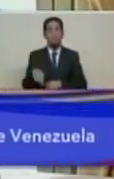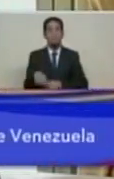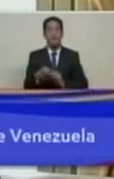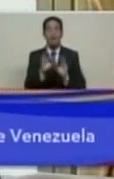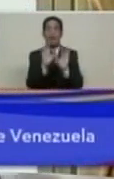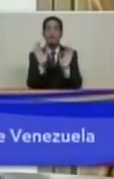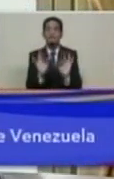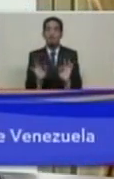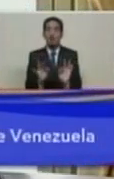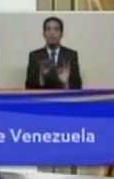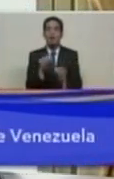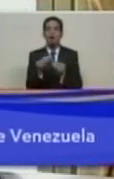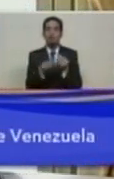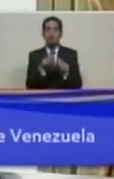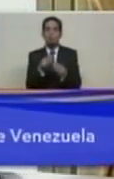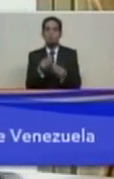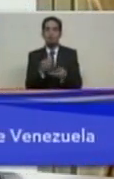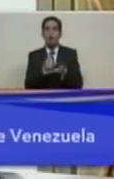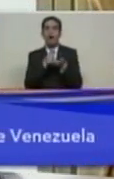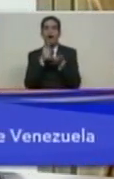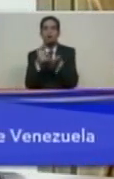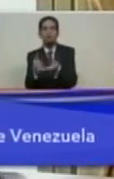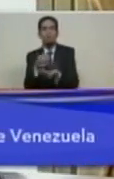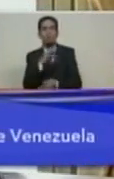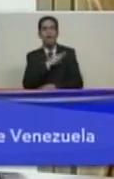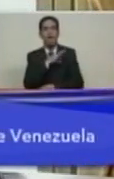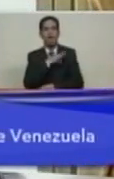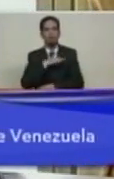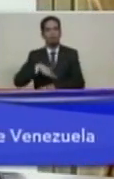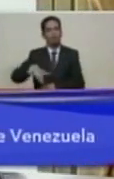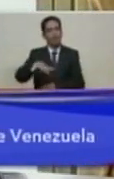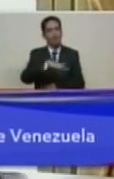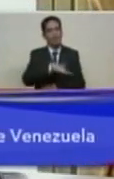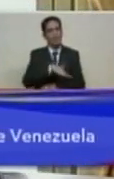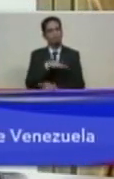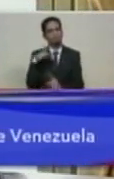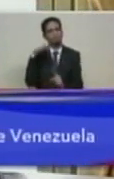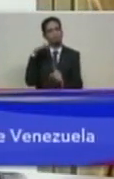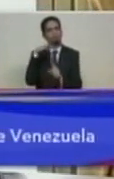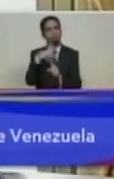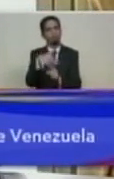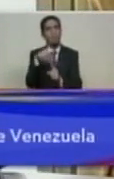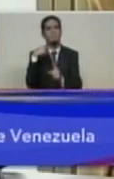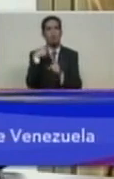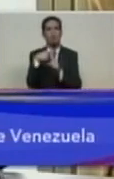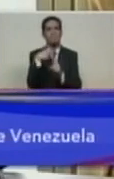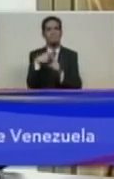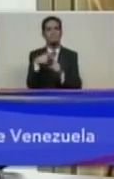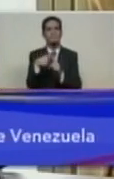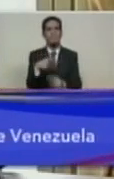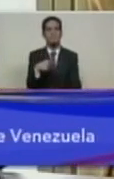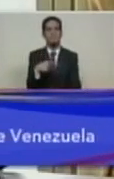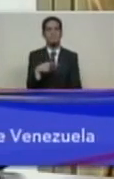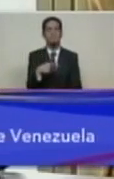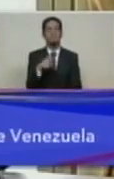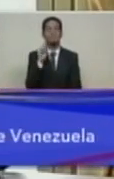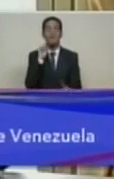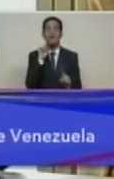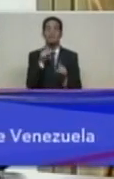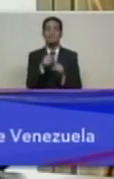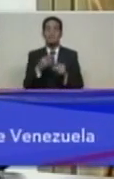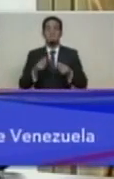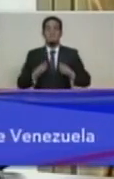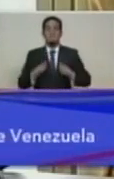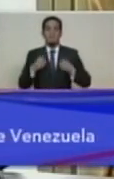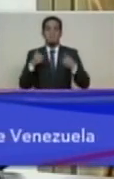abarca a la sociedad para impactarla positivamente hacia una sociedad del vivir viviendo, una